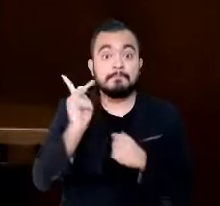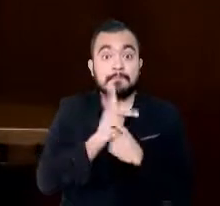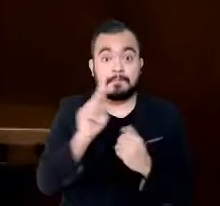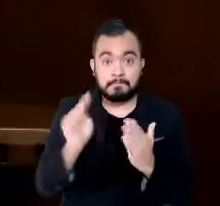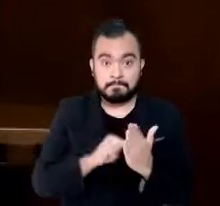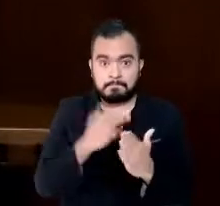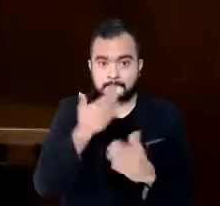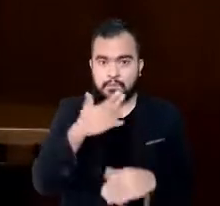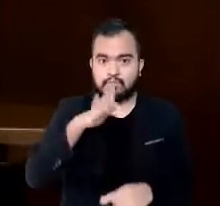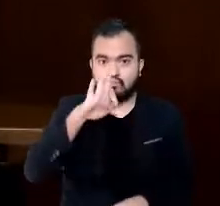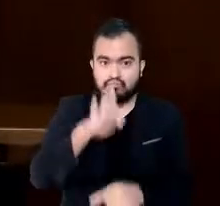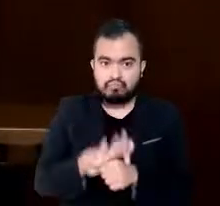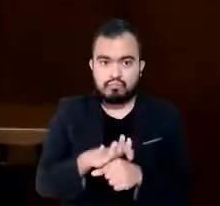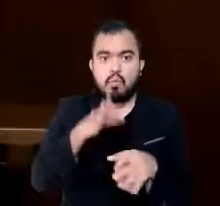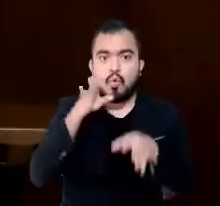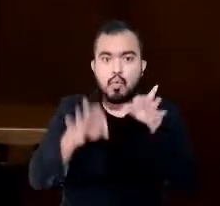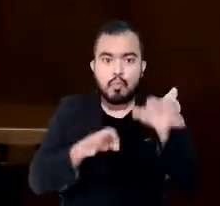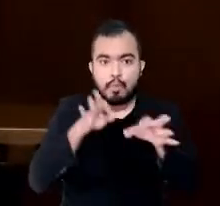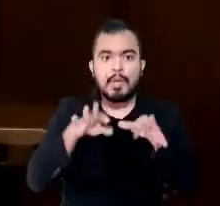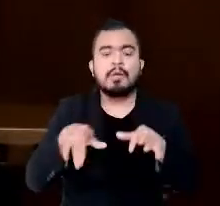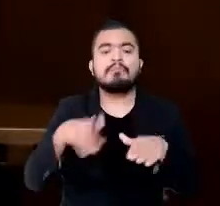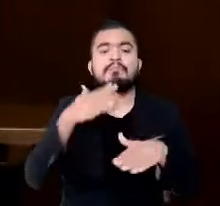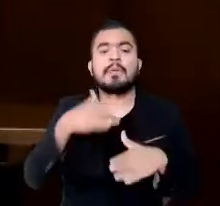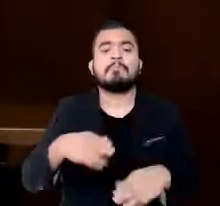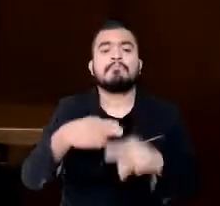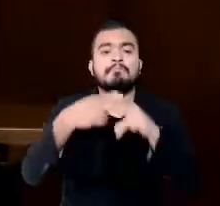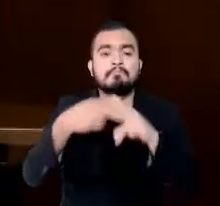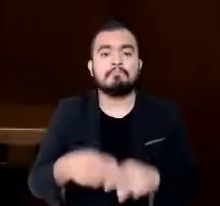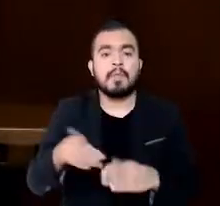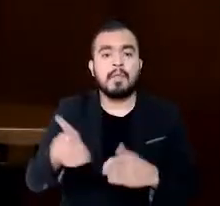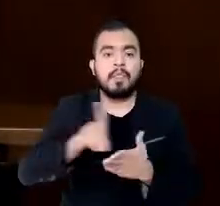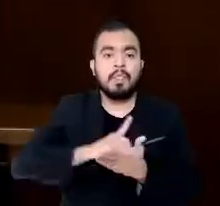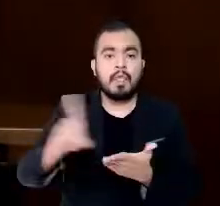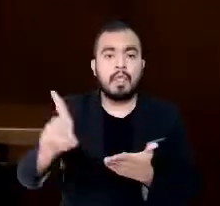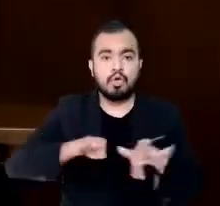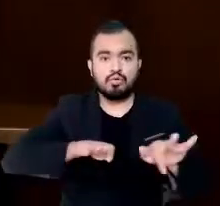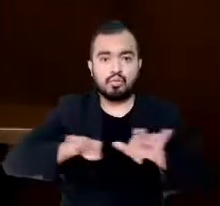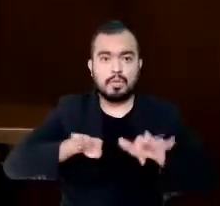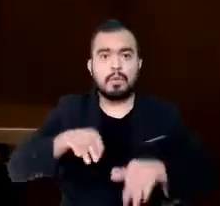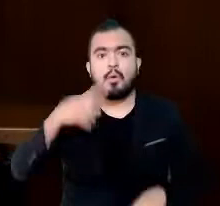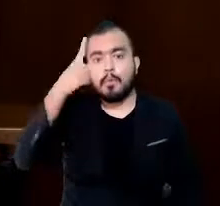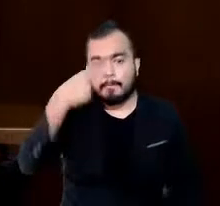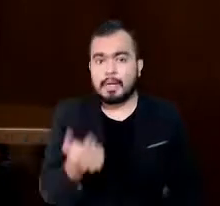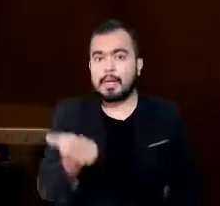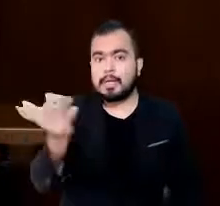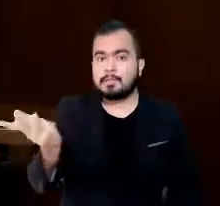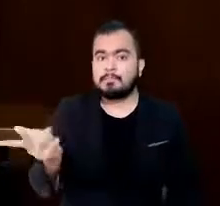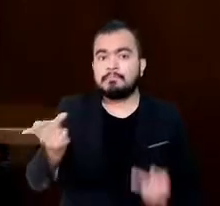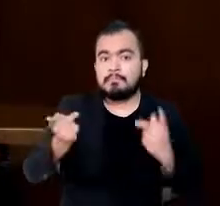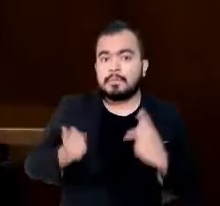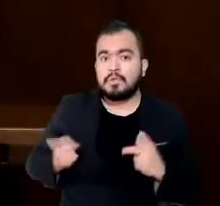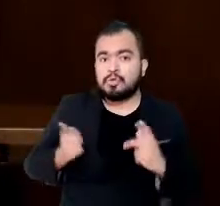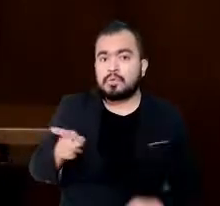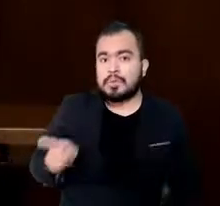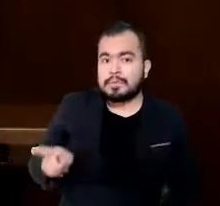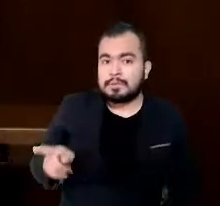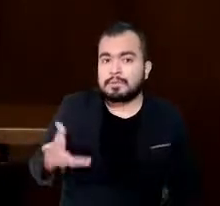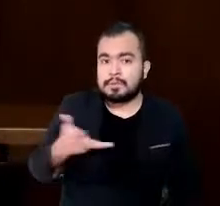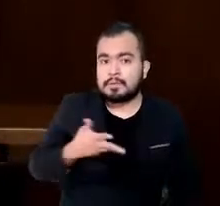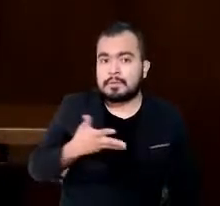y promoverán el ejercicio del derecho al trabajo, incluso para las personas que adquieran una discapacidad durante el